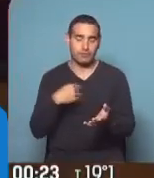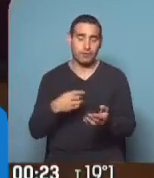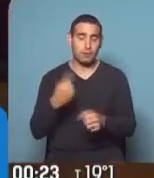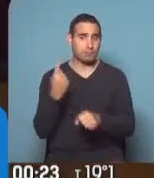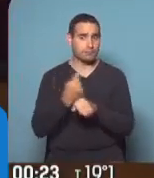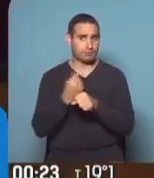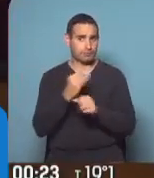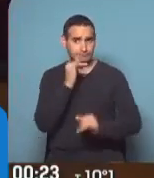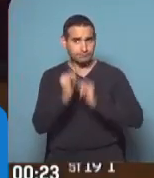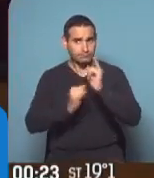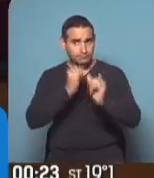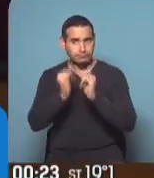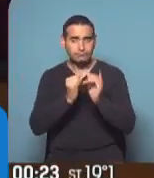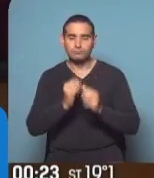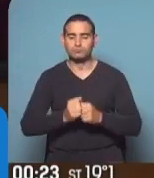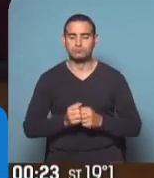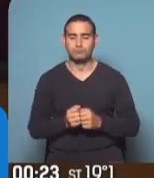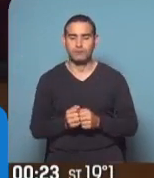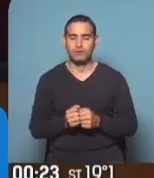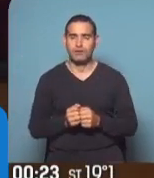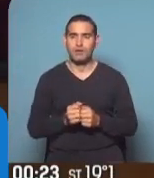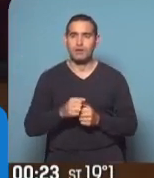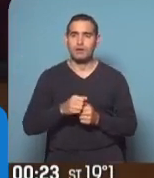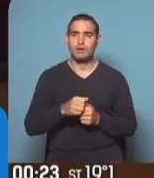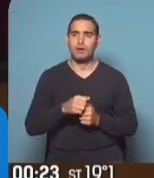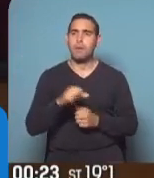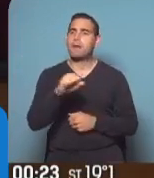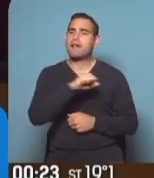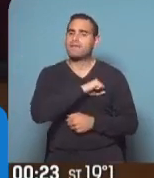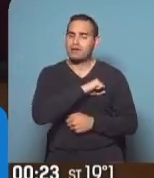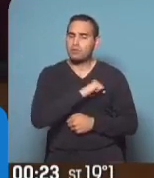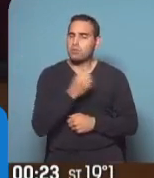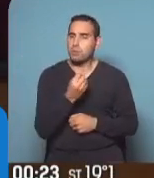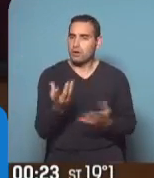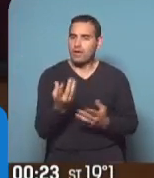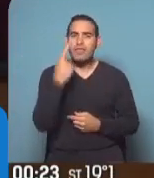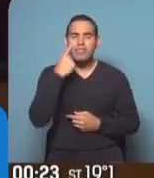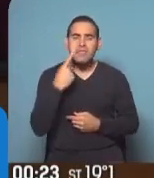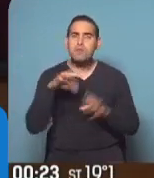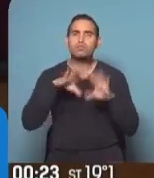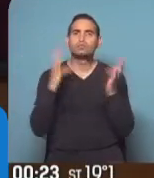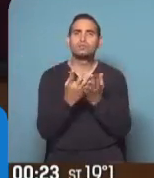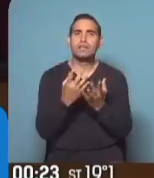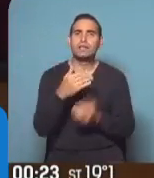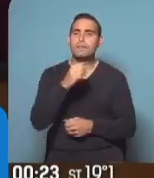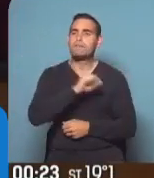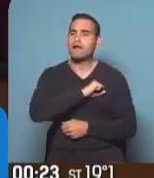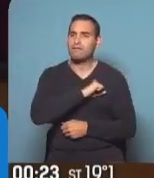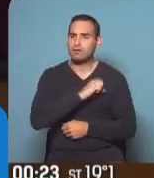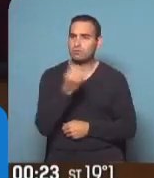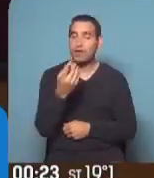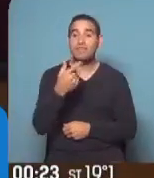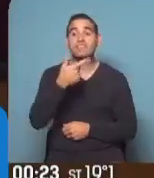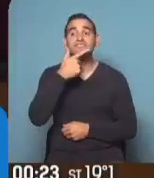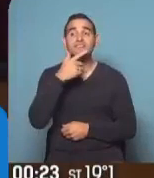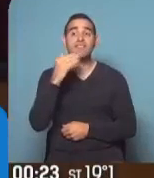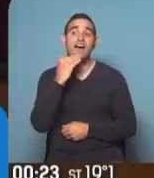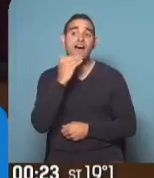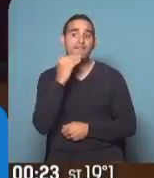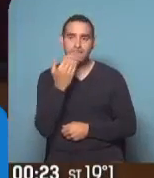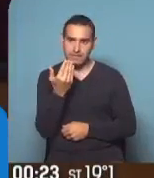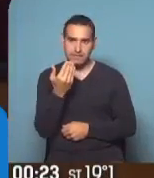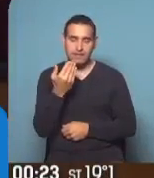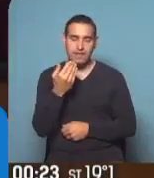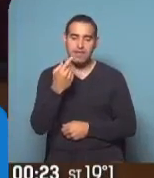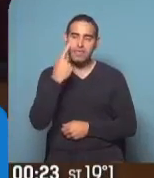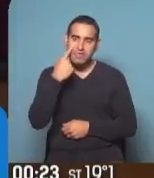base de por qué el Malbec World Day, por qué el Día Mundial del Malbec. El 17 de abril se toma como